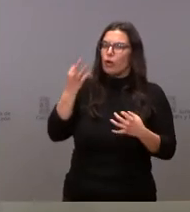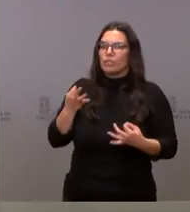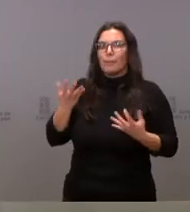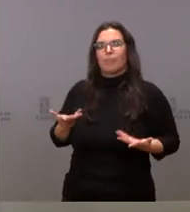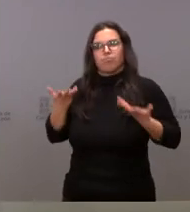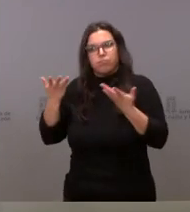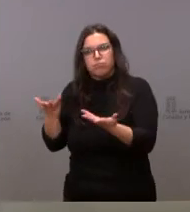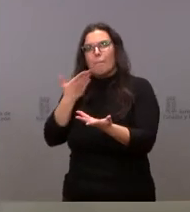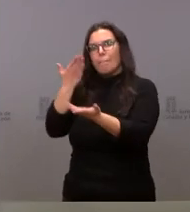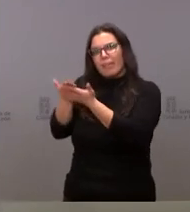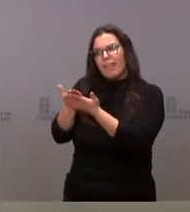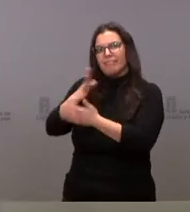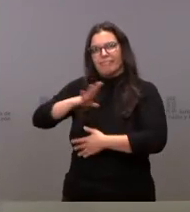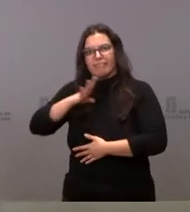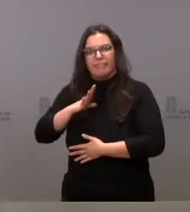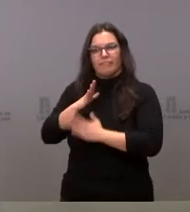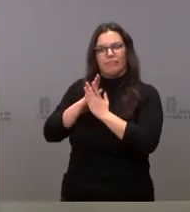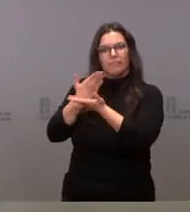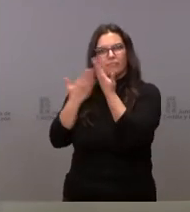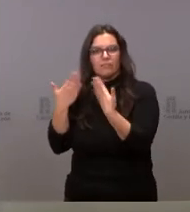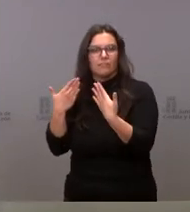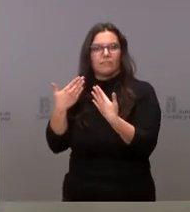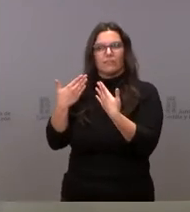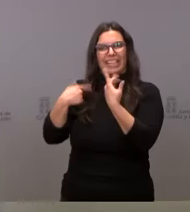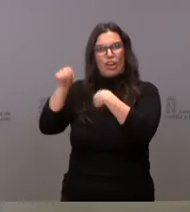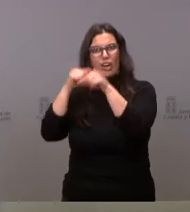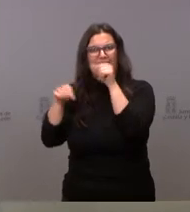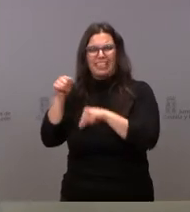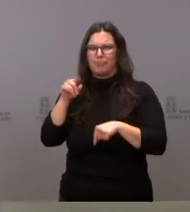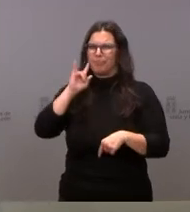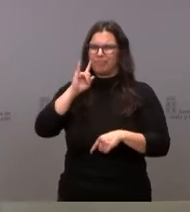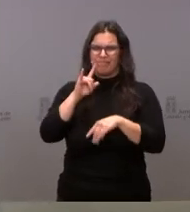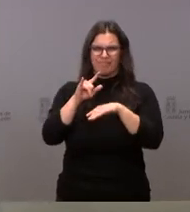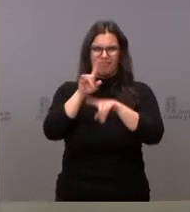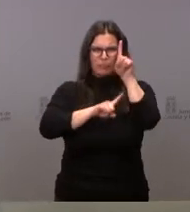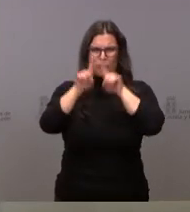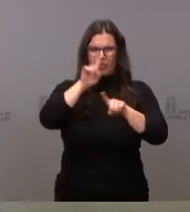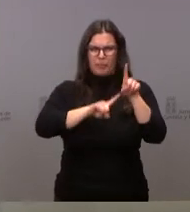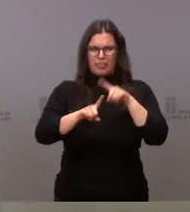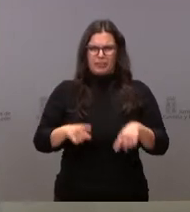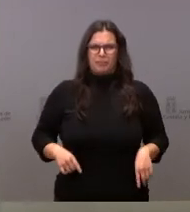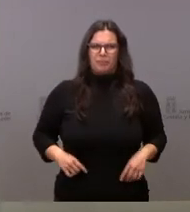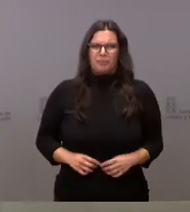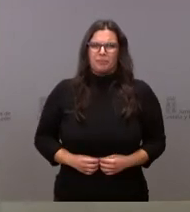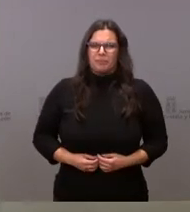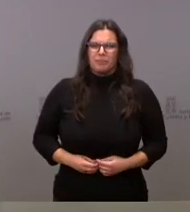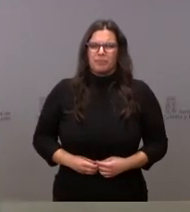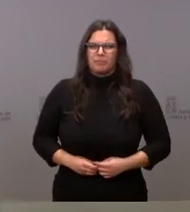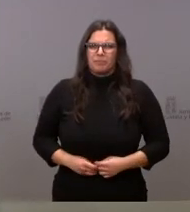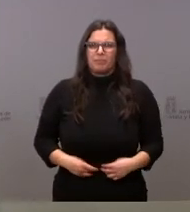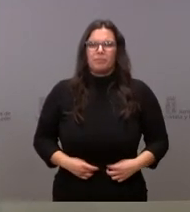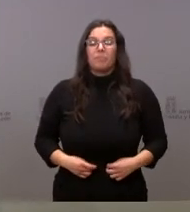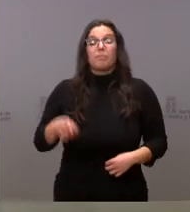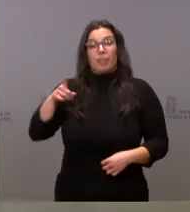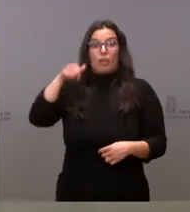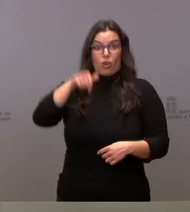rectificación por parte del gobierno procurando que se corrigiera el perjuicio que estaba causando a los intereses de castilla y león' y esto es lo que hacemos